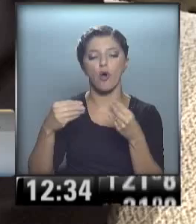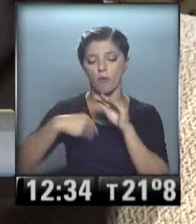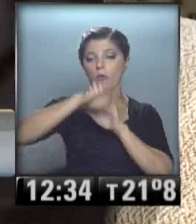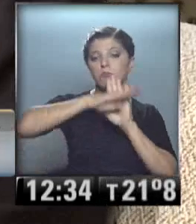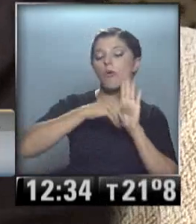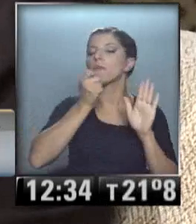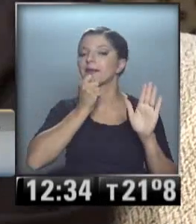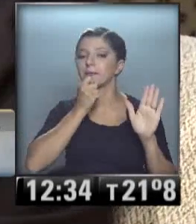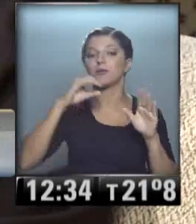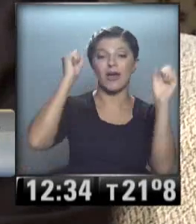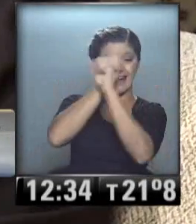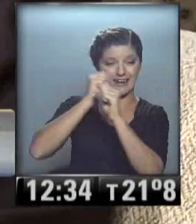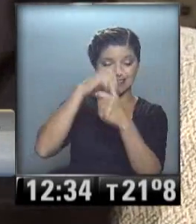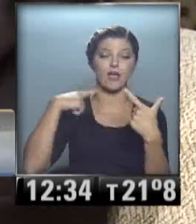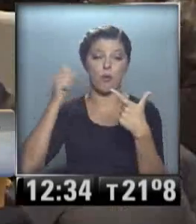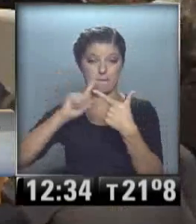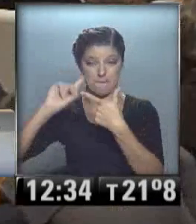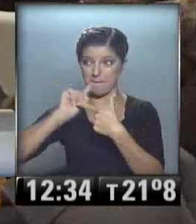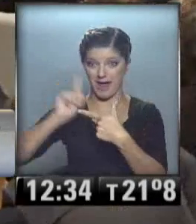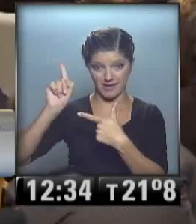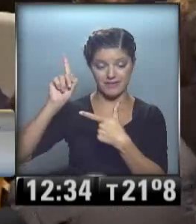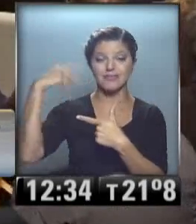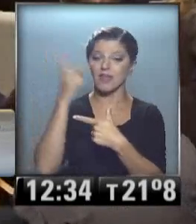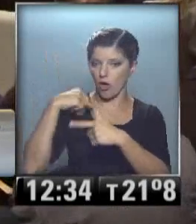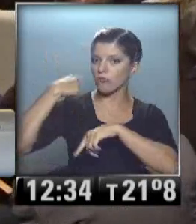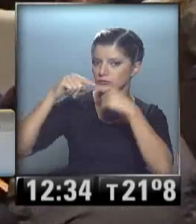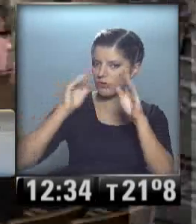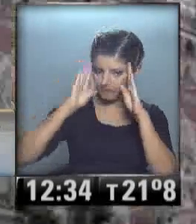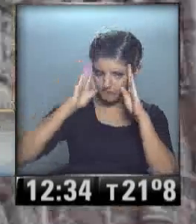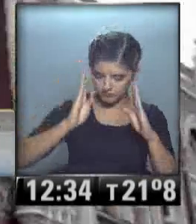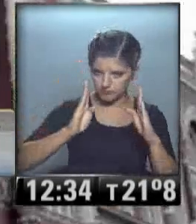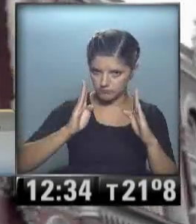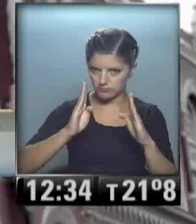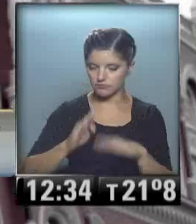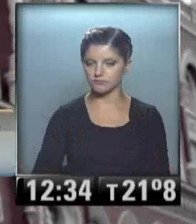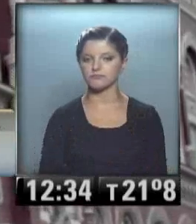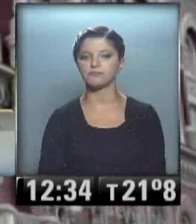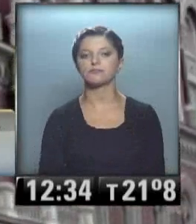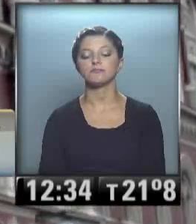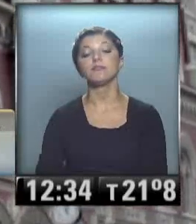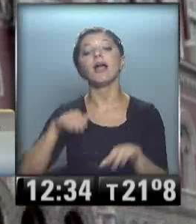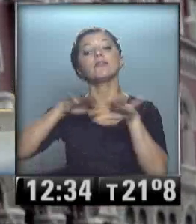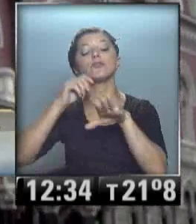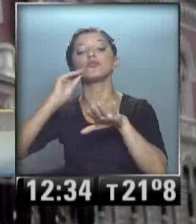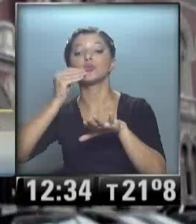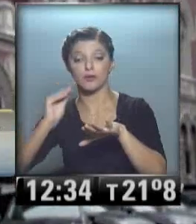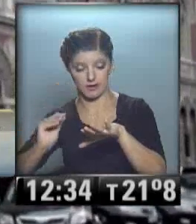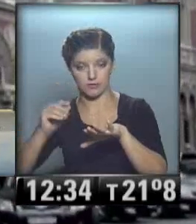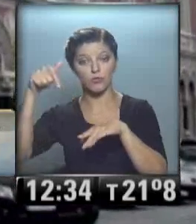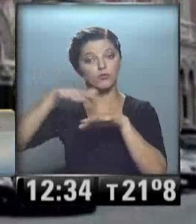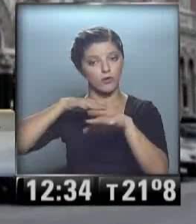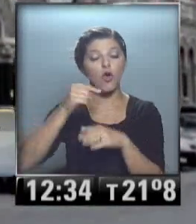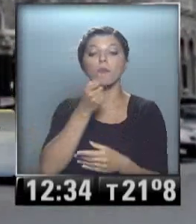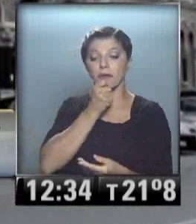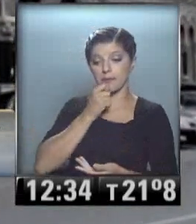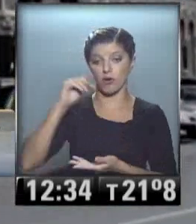casos de Grecia o España, sigue siendo especialmente atendida. En el caso de Ucrania, su oferta de un crédito